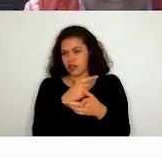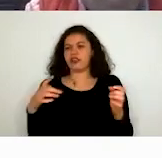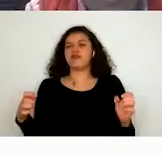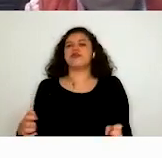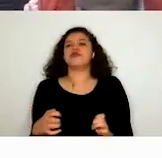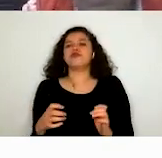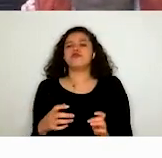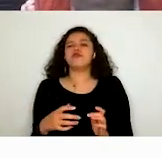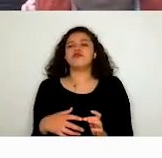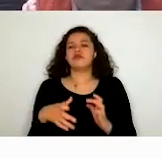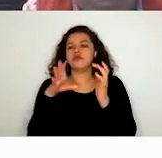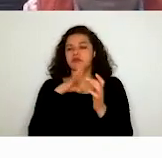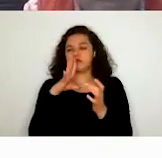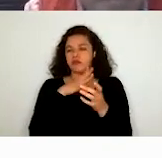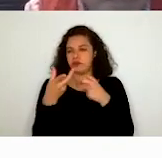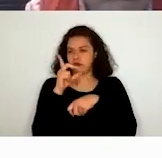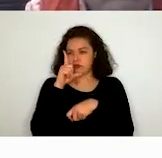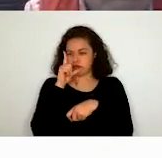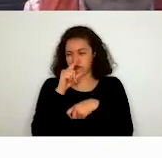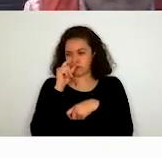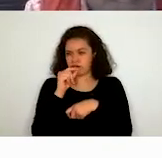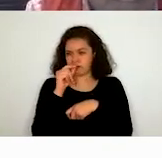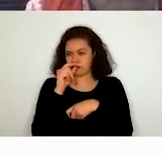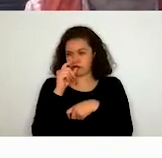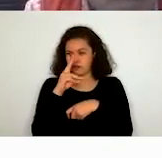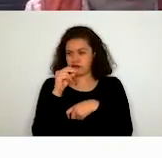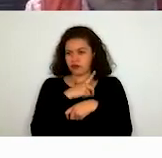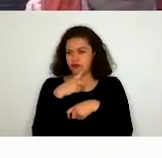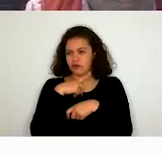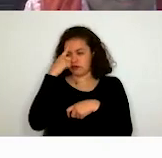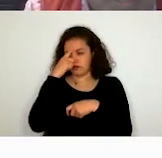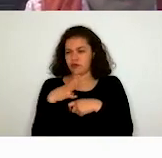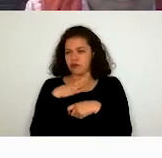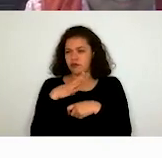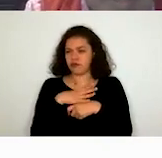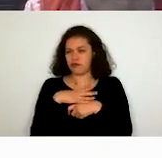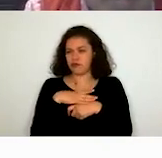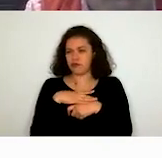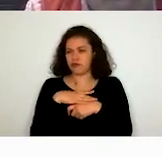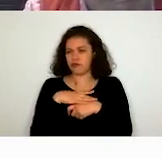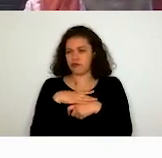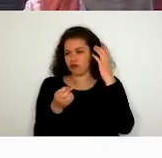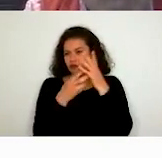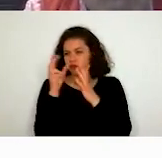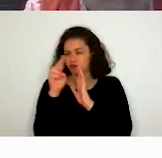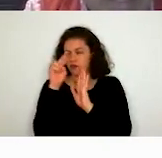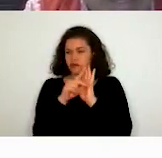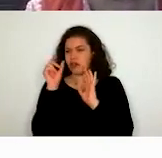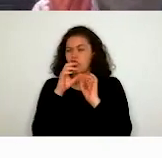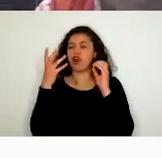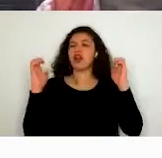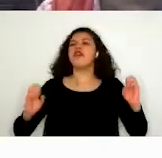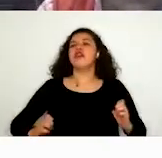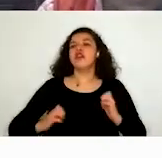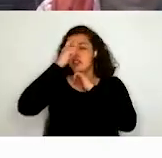se encuentre el establecimiento o inmueble. Y debemos de contar con salidas normales y o de emergencia que cumplan con